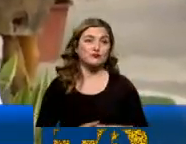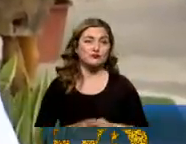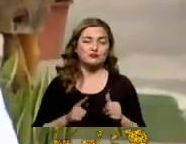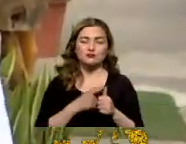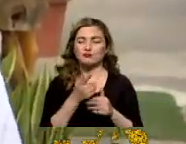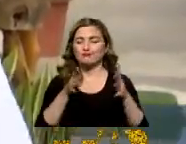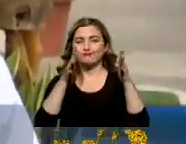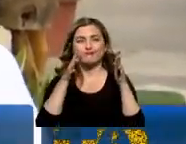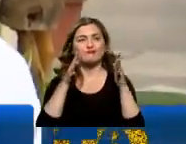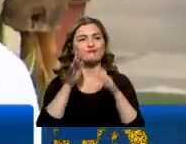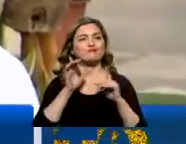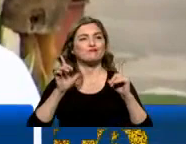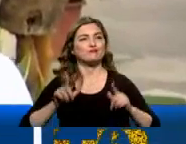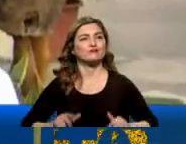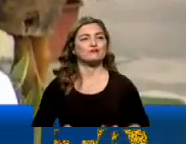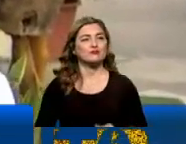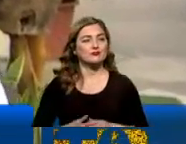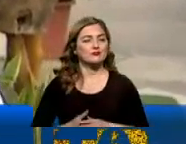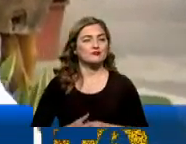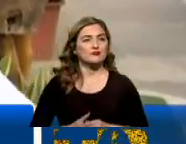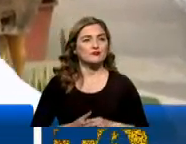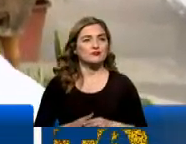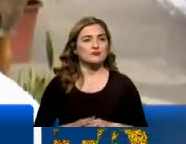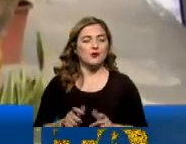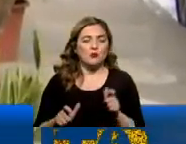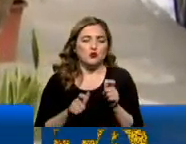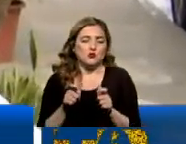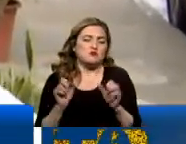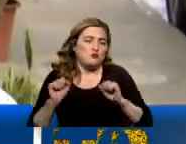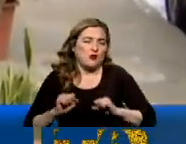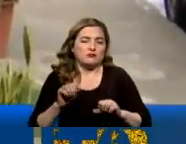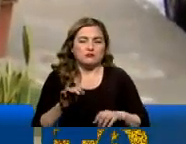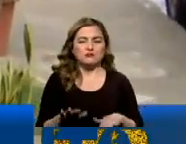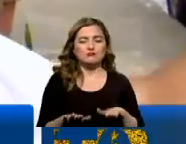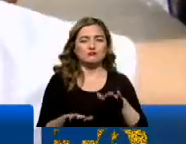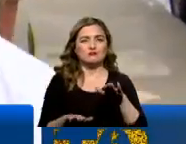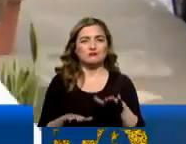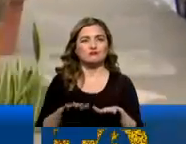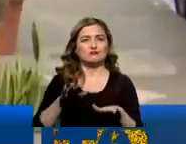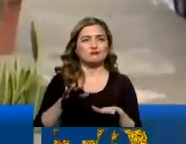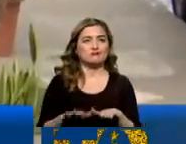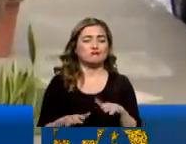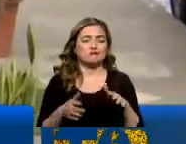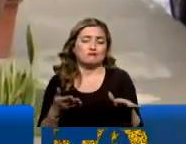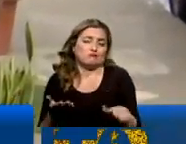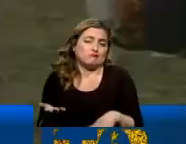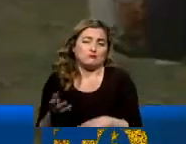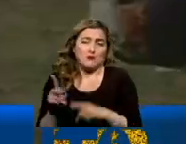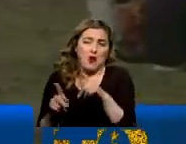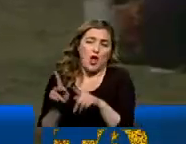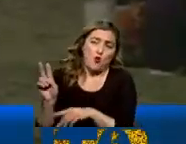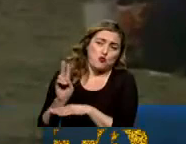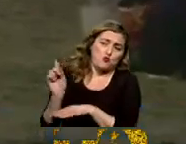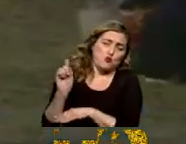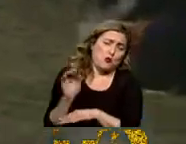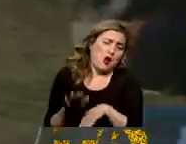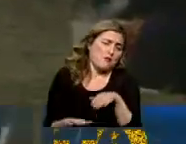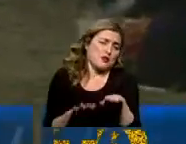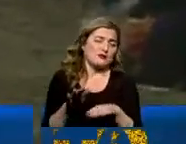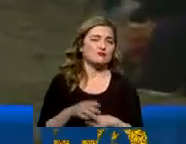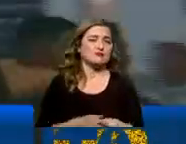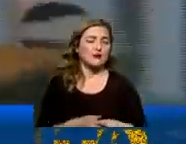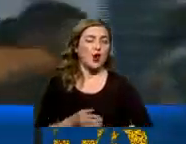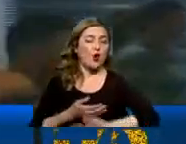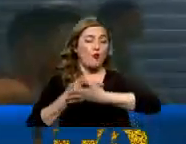salud, como ya lo sabemos, ¿no? Igualmente la gente puede venir a caminar alrededor del malecón sin hacer el uso de las playas. Por este año, la quema